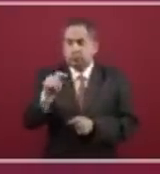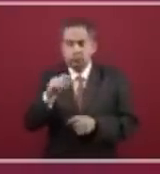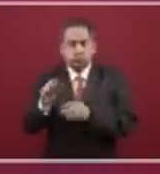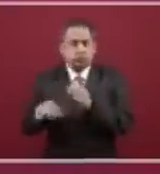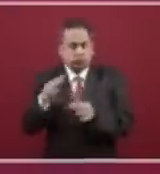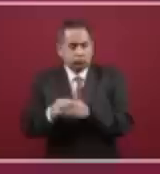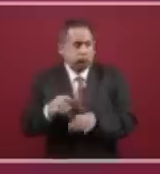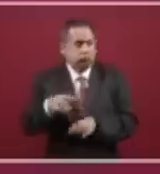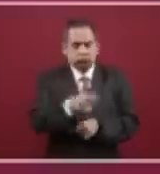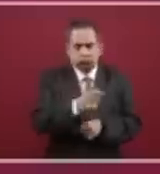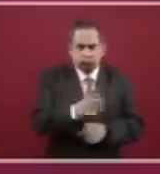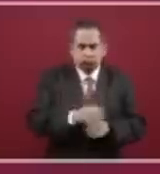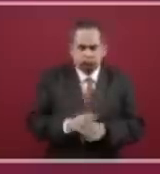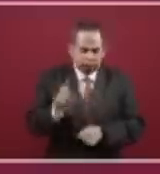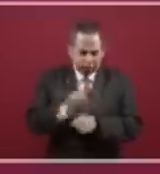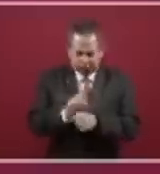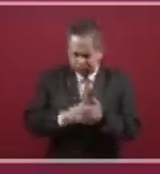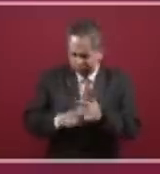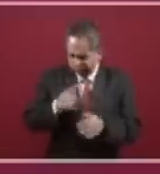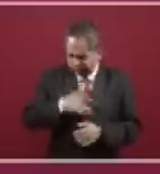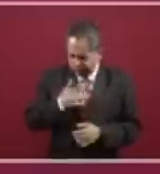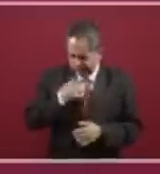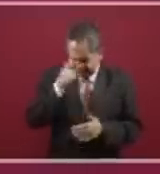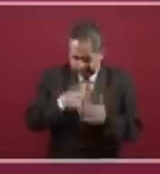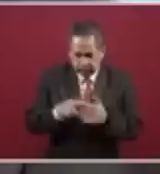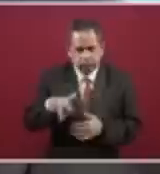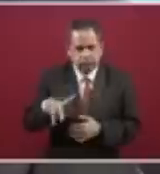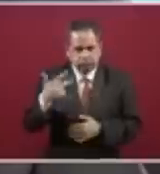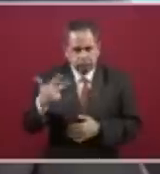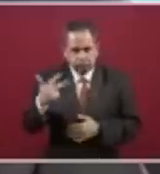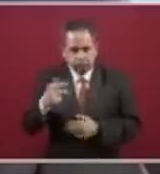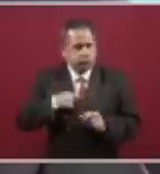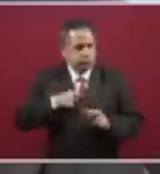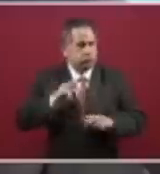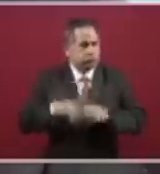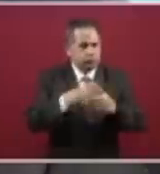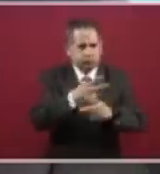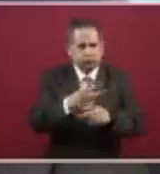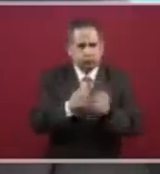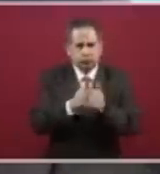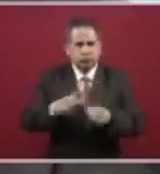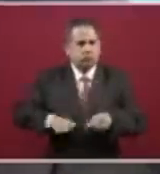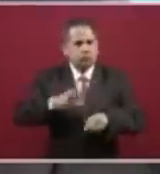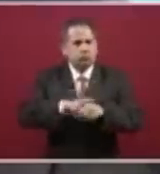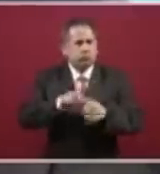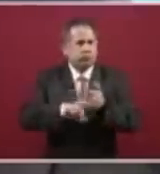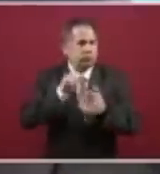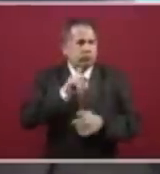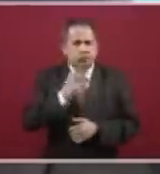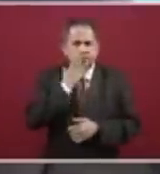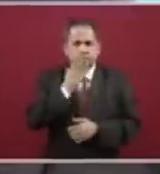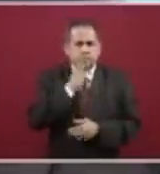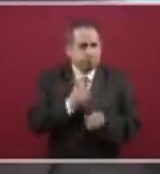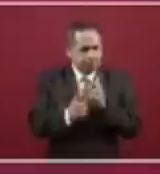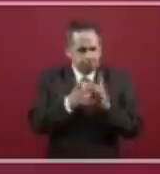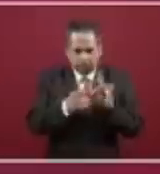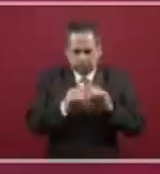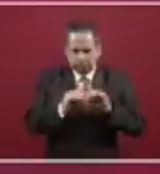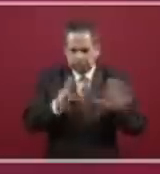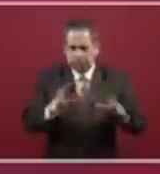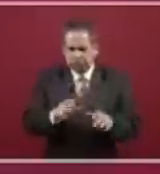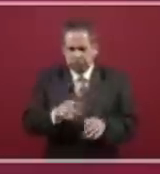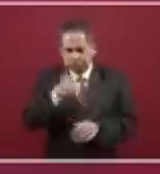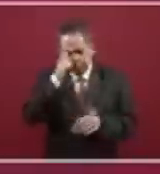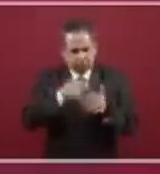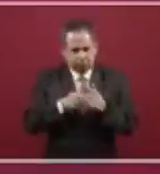el día 13 creo voy a estar con la gobernadora de sonoras para definir esto terminaremos